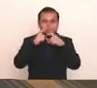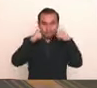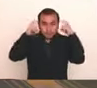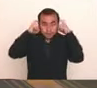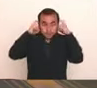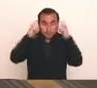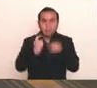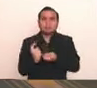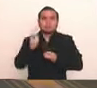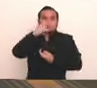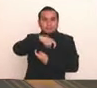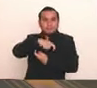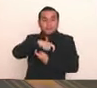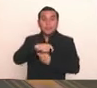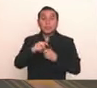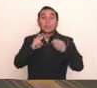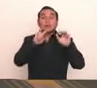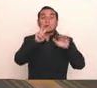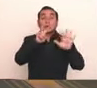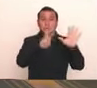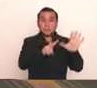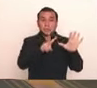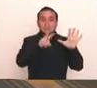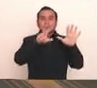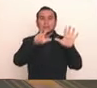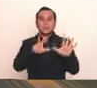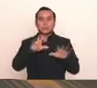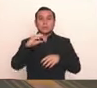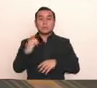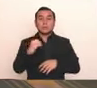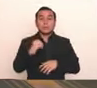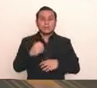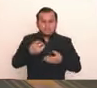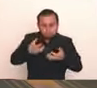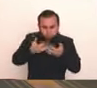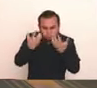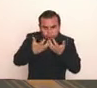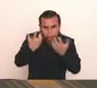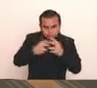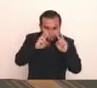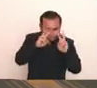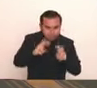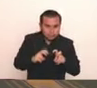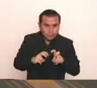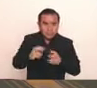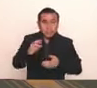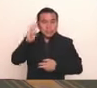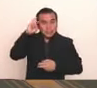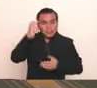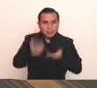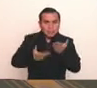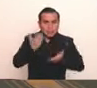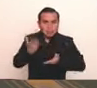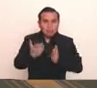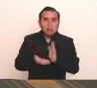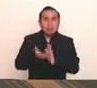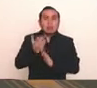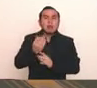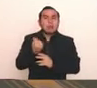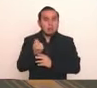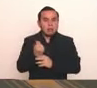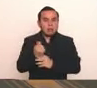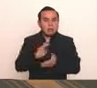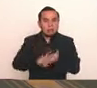defensoría del consumidor ha realizado de 880 inspecciones si se tiene trámite de sanción a 71 negocios que habían subido los precios